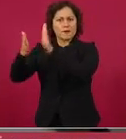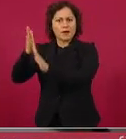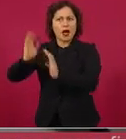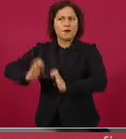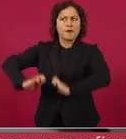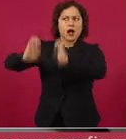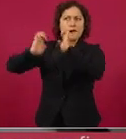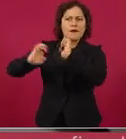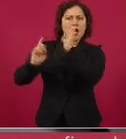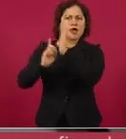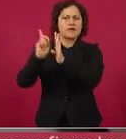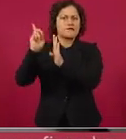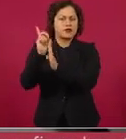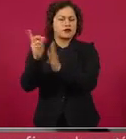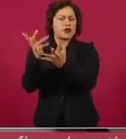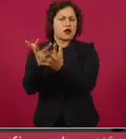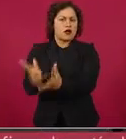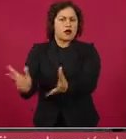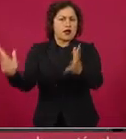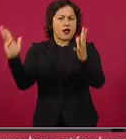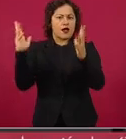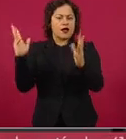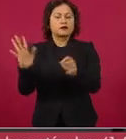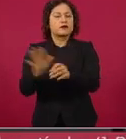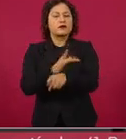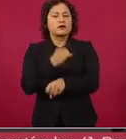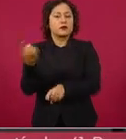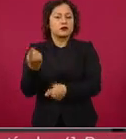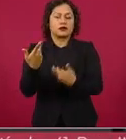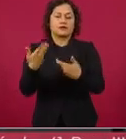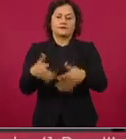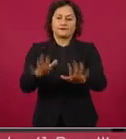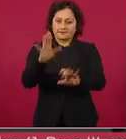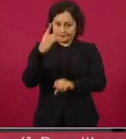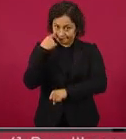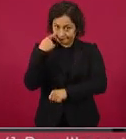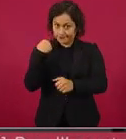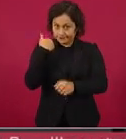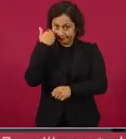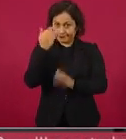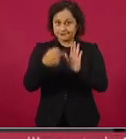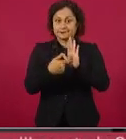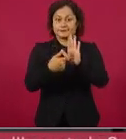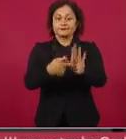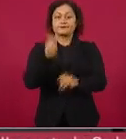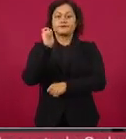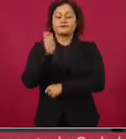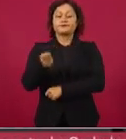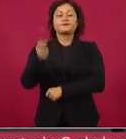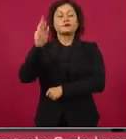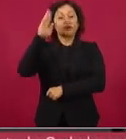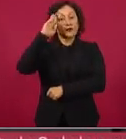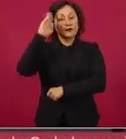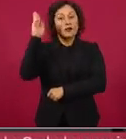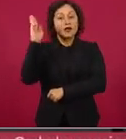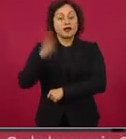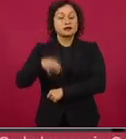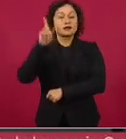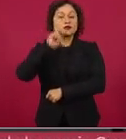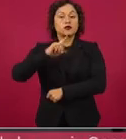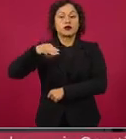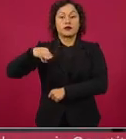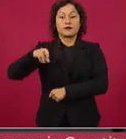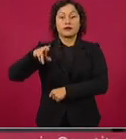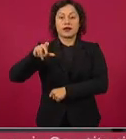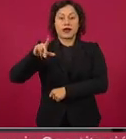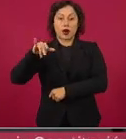qué? Porque ha habido, y lo quiero subrayar aquí, el trabajo de la maestra, tanto María Luisa